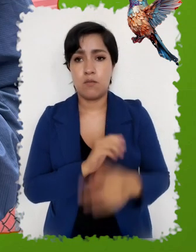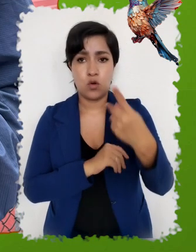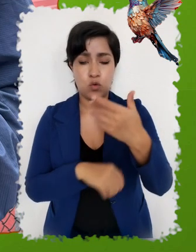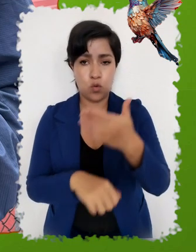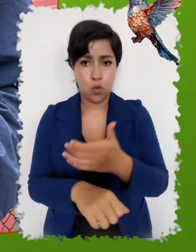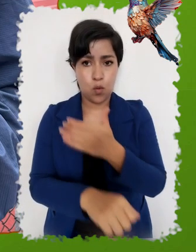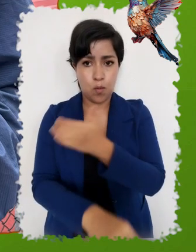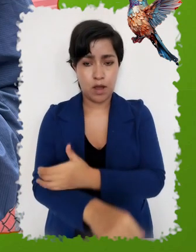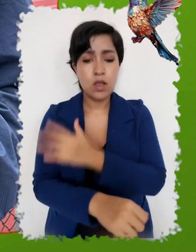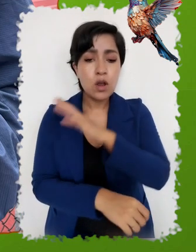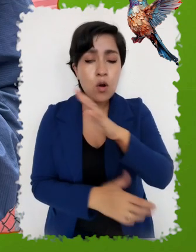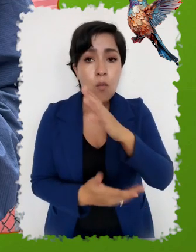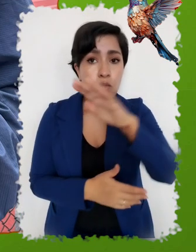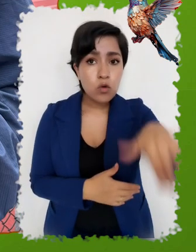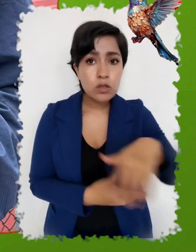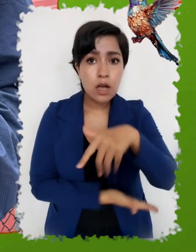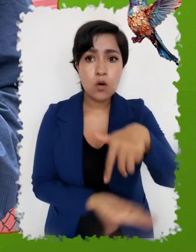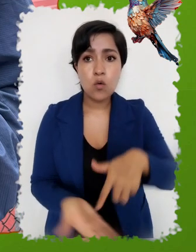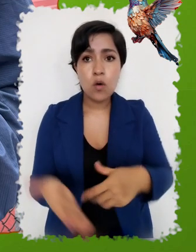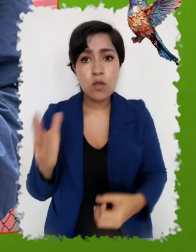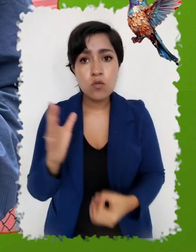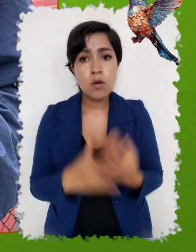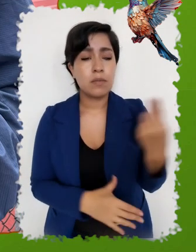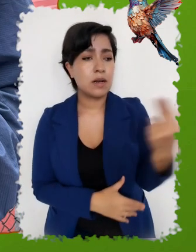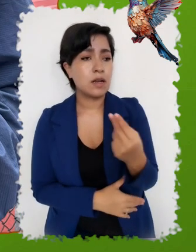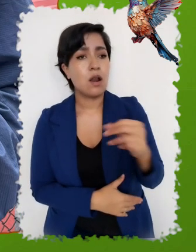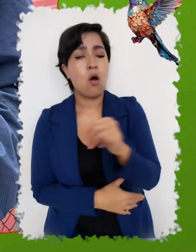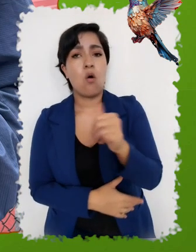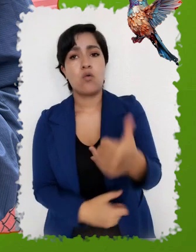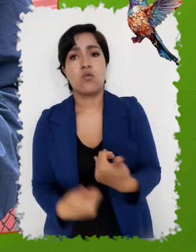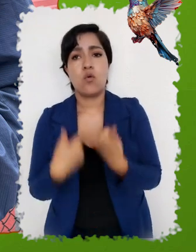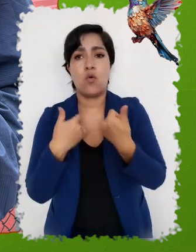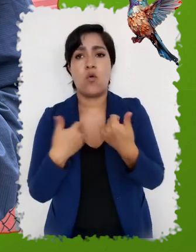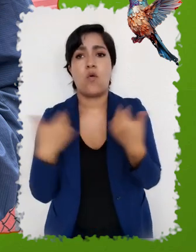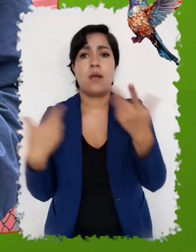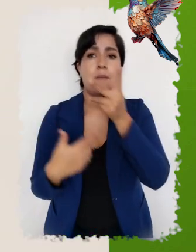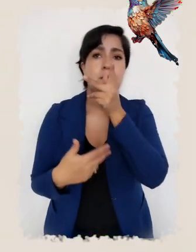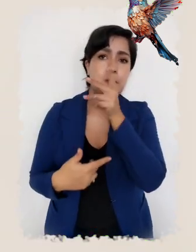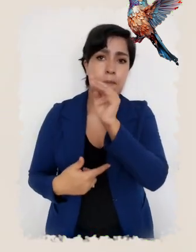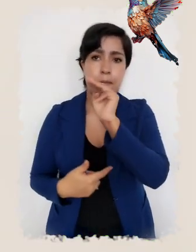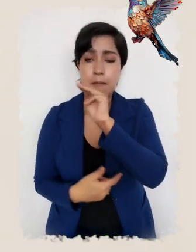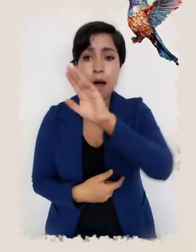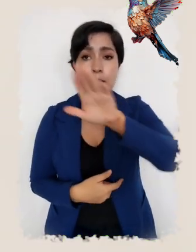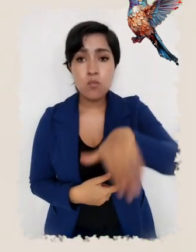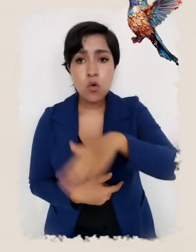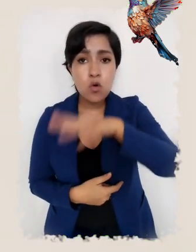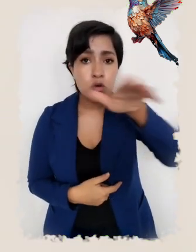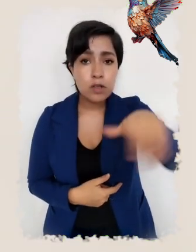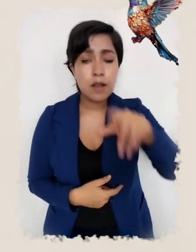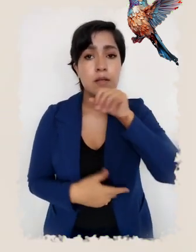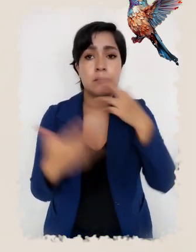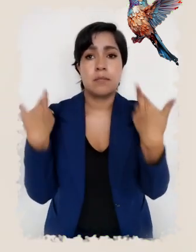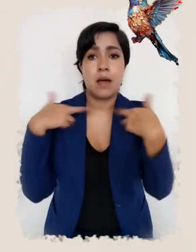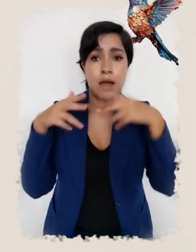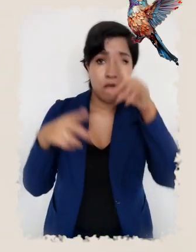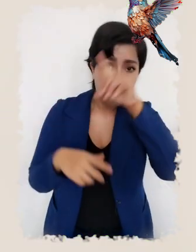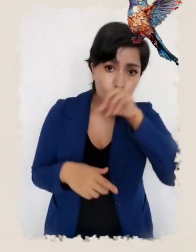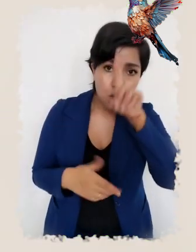anda buscando un nuevo espacio eso es algo que que debemos de Buscar todos no los chavos y los padres de familia los profesores los amigos recomendar En qué